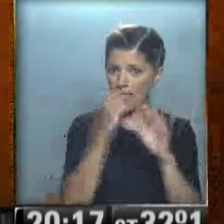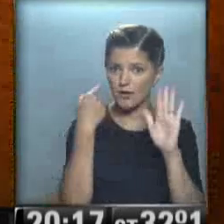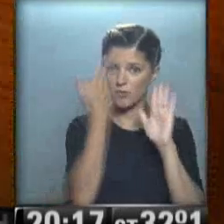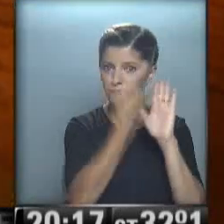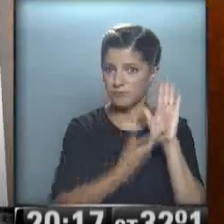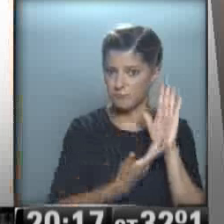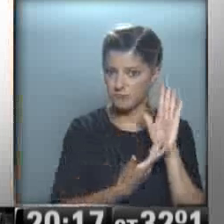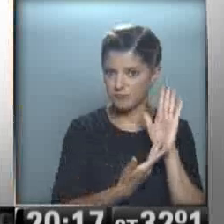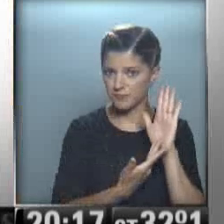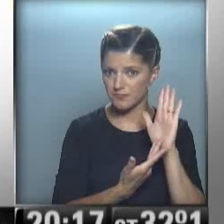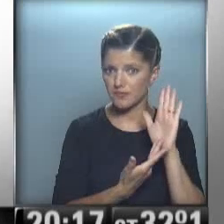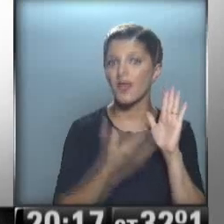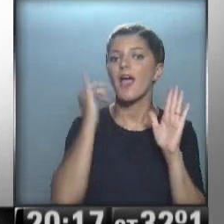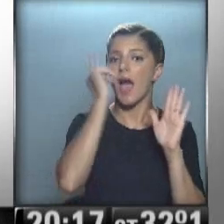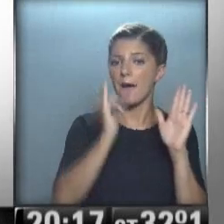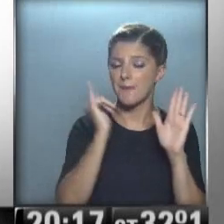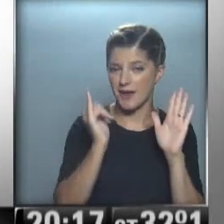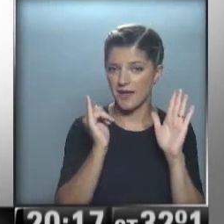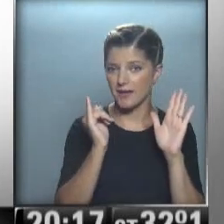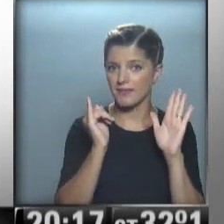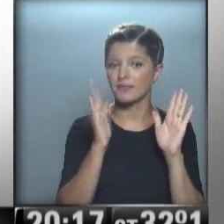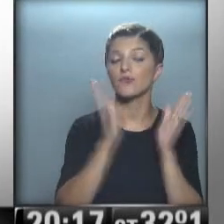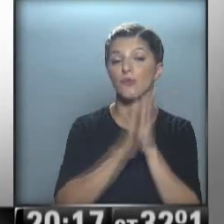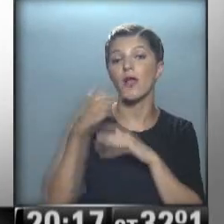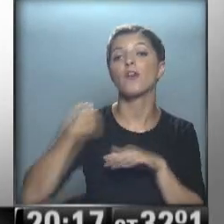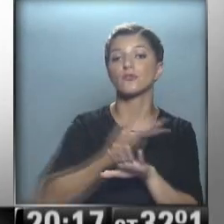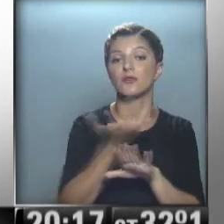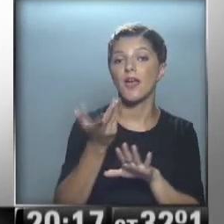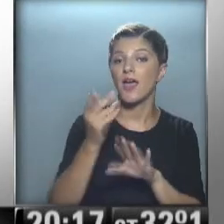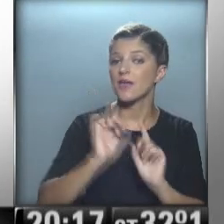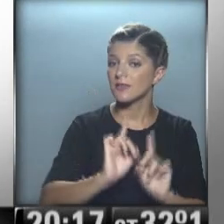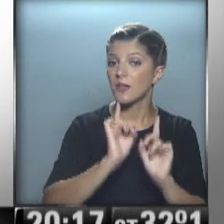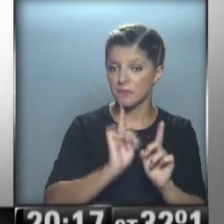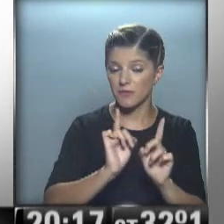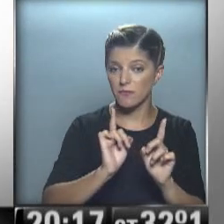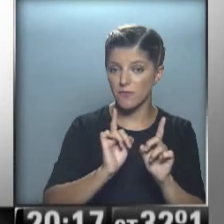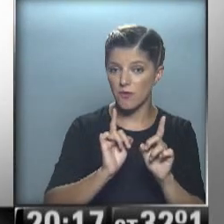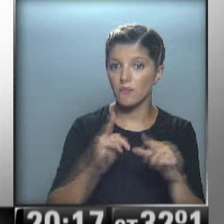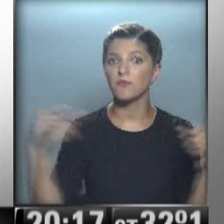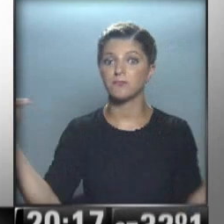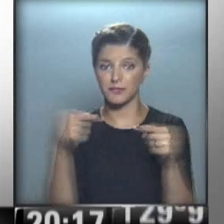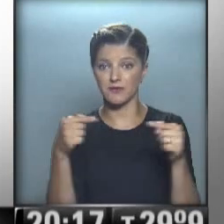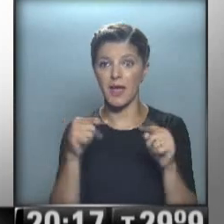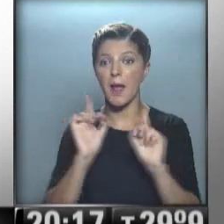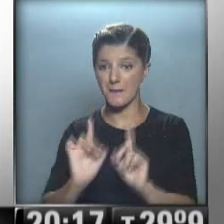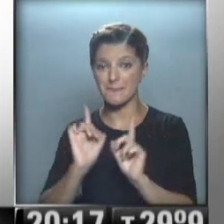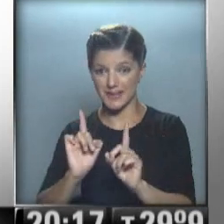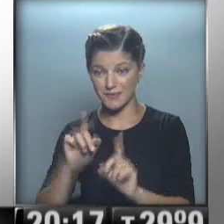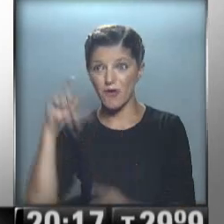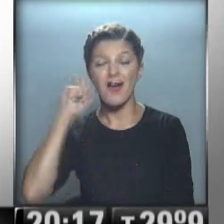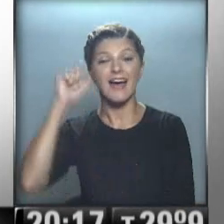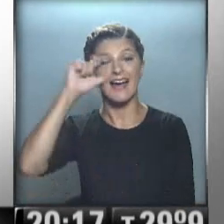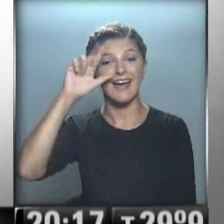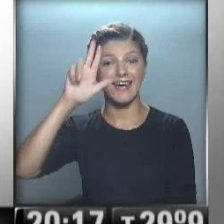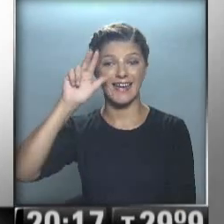del sentido común del decir común de la ciudadanía es justamente rechazado por el propio helman en una de